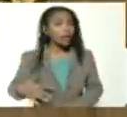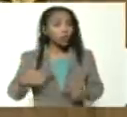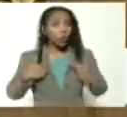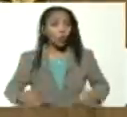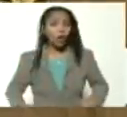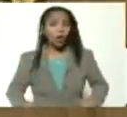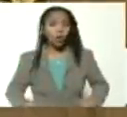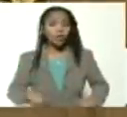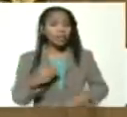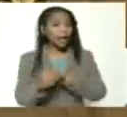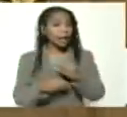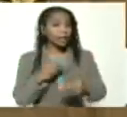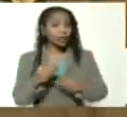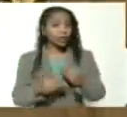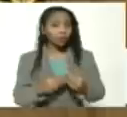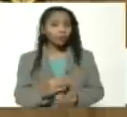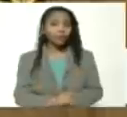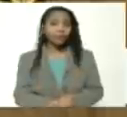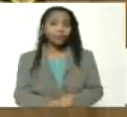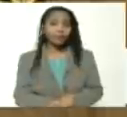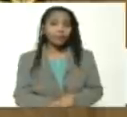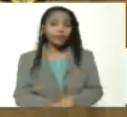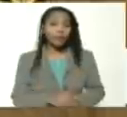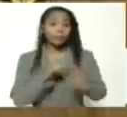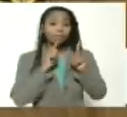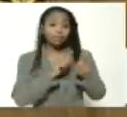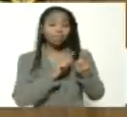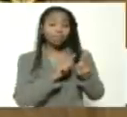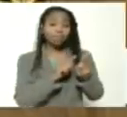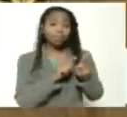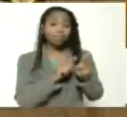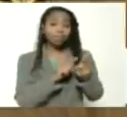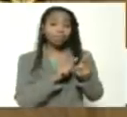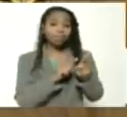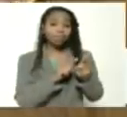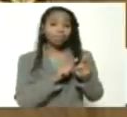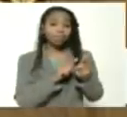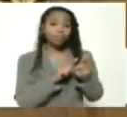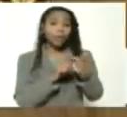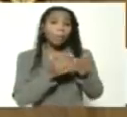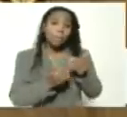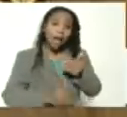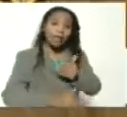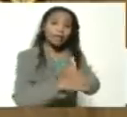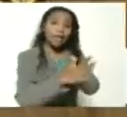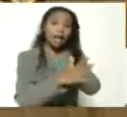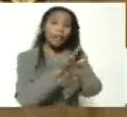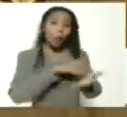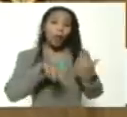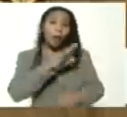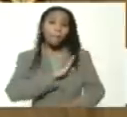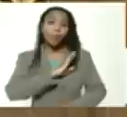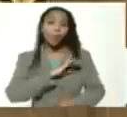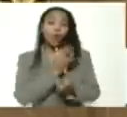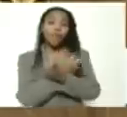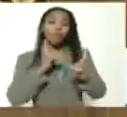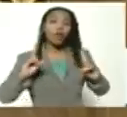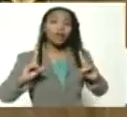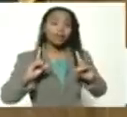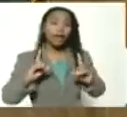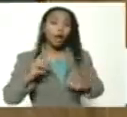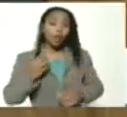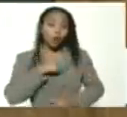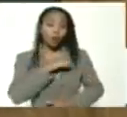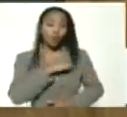se consagró, y a partir de allí, más allá de los defectos propios de una democracia como la